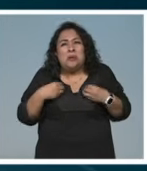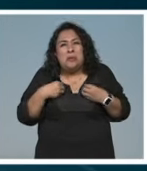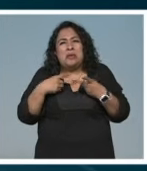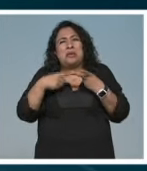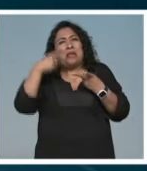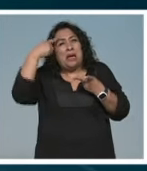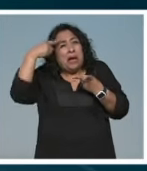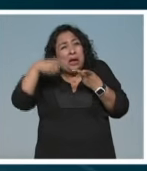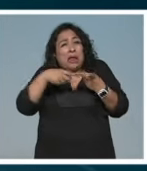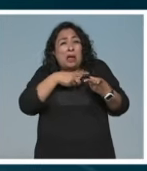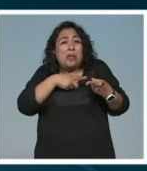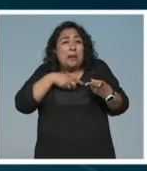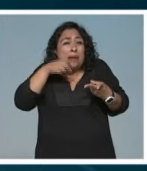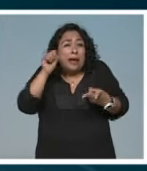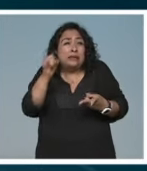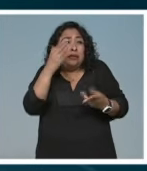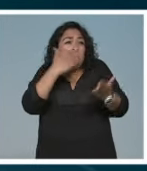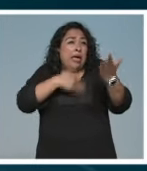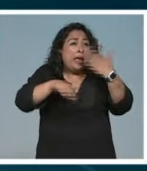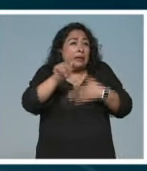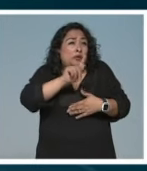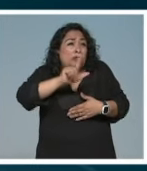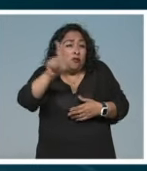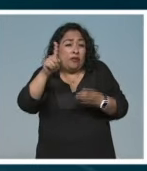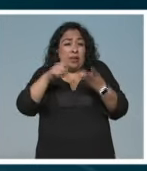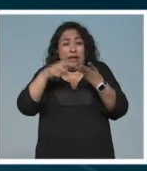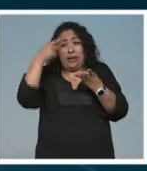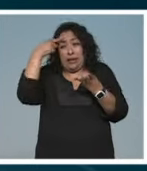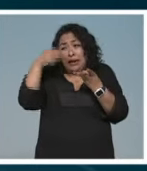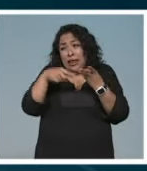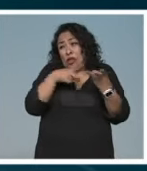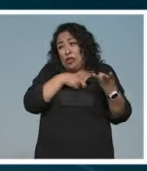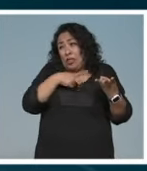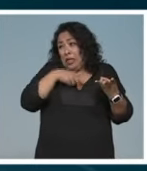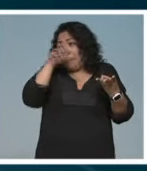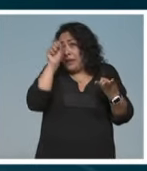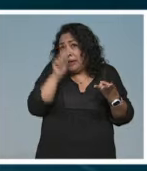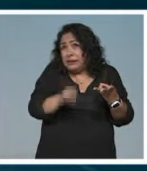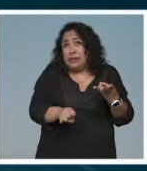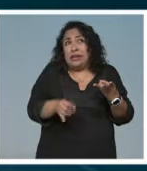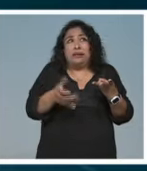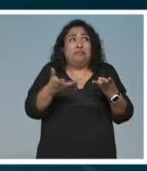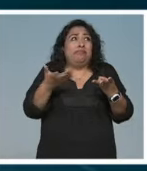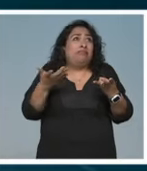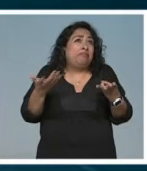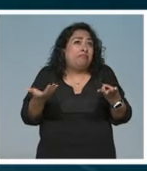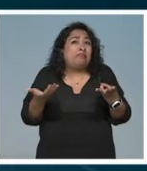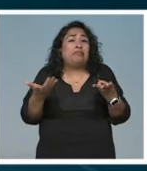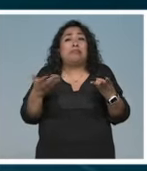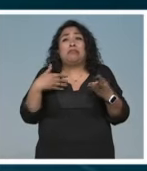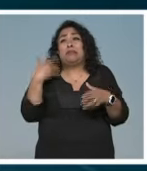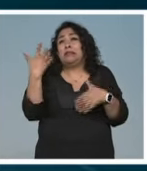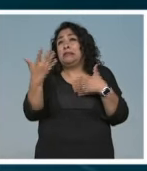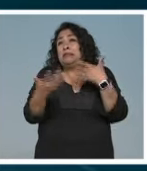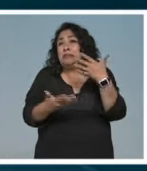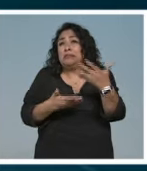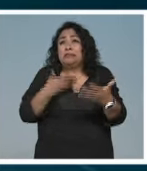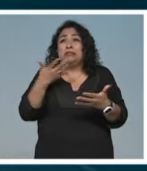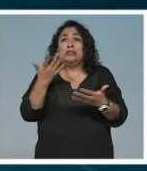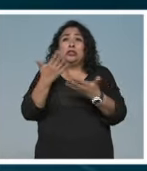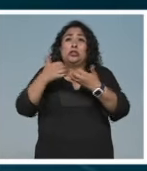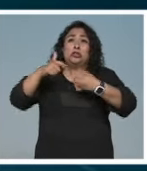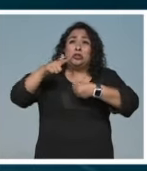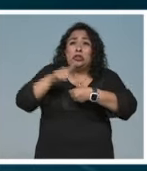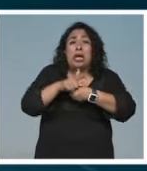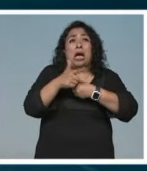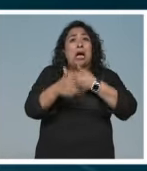que tiene que ser el éxito profesional, de lo que tiene que ser el fluir a manera social,